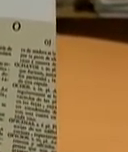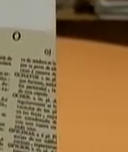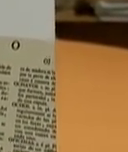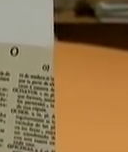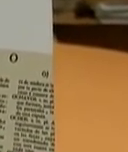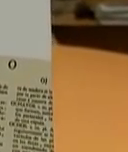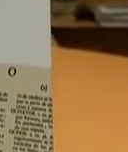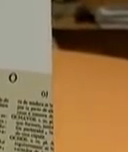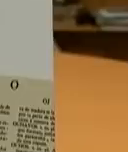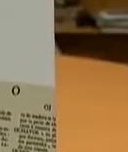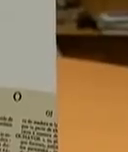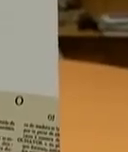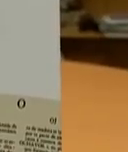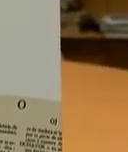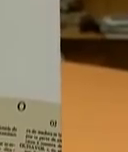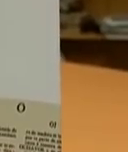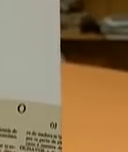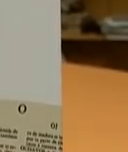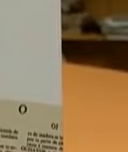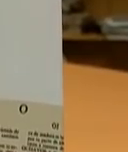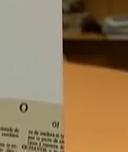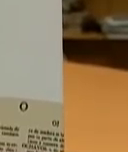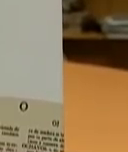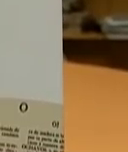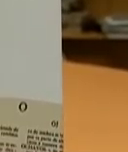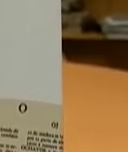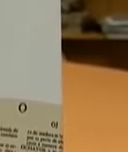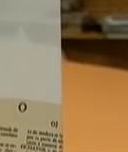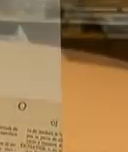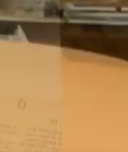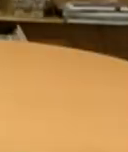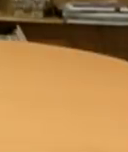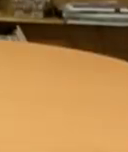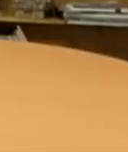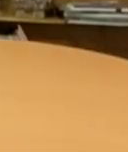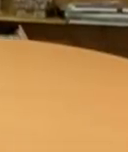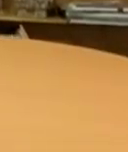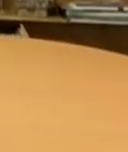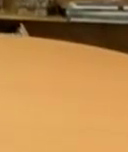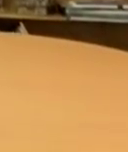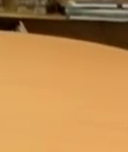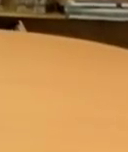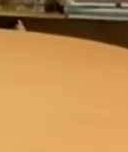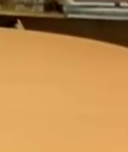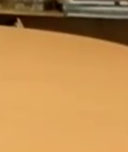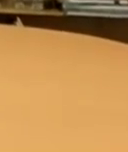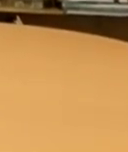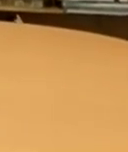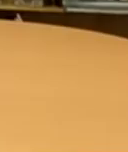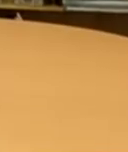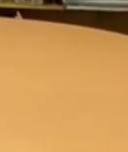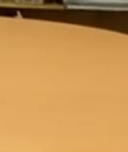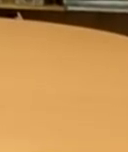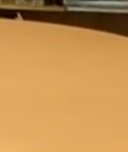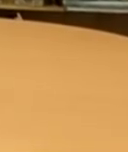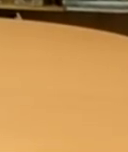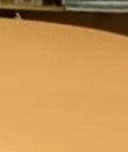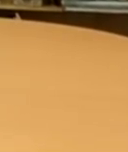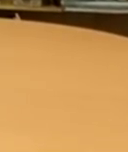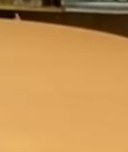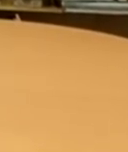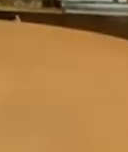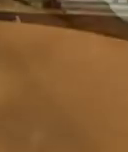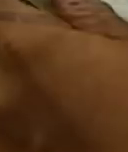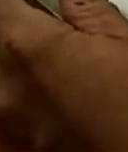los congresos. Y todo, digamos, ha sido como un rayo láser en materia de literatura al concentrar toda su propuesta en